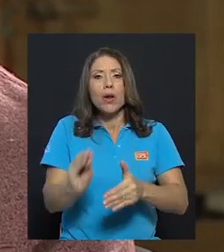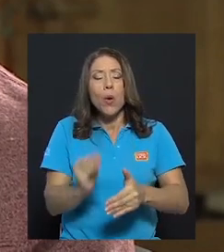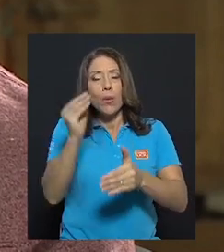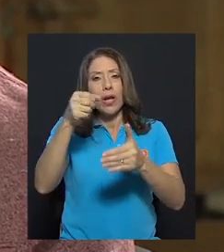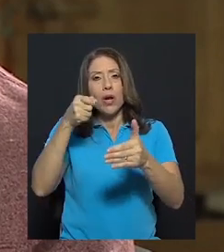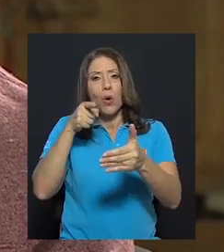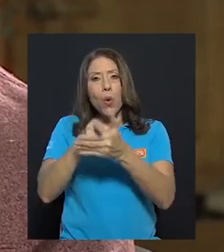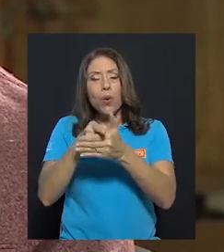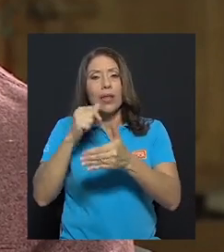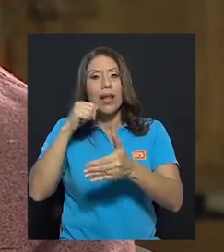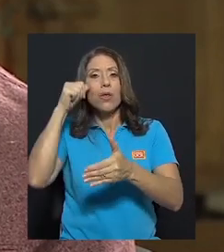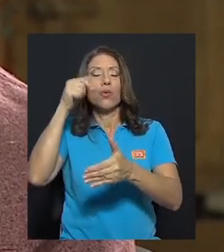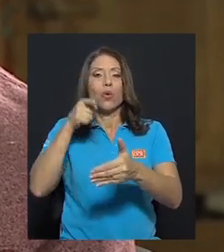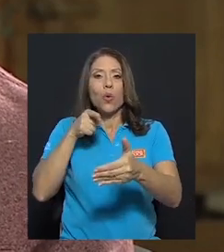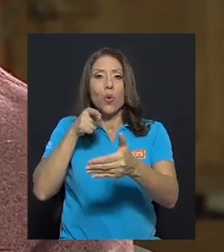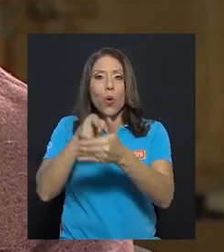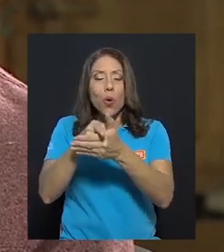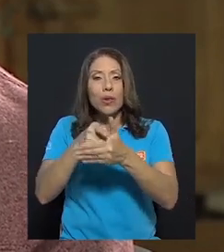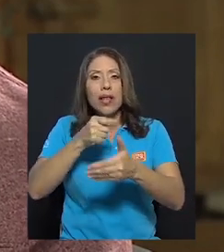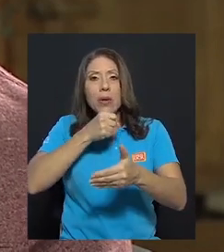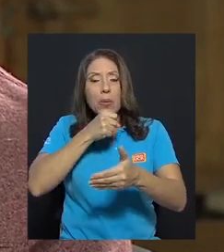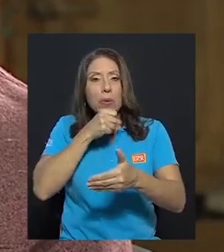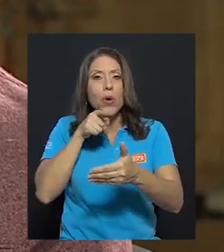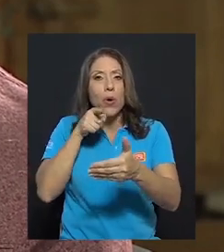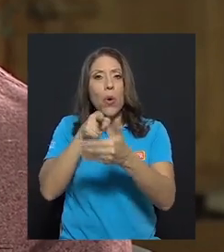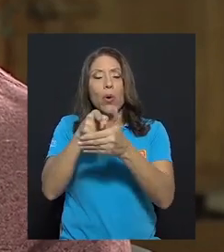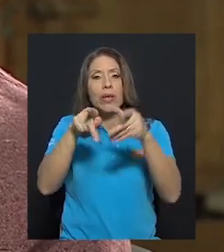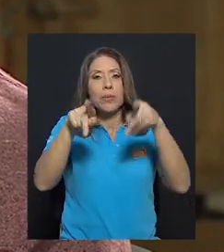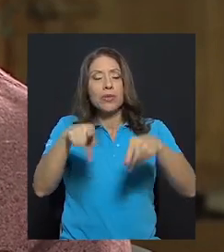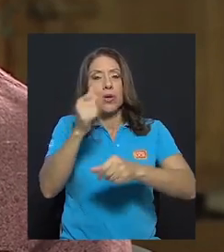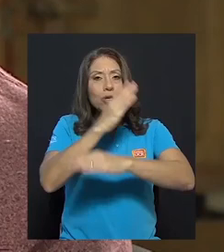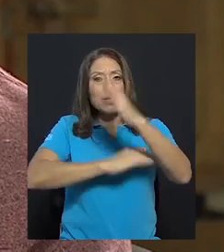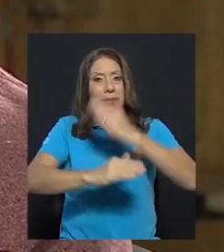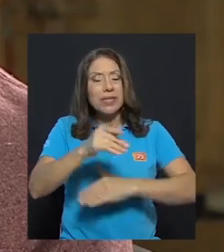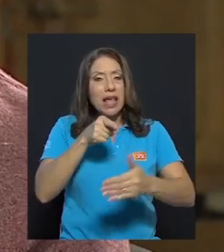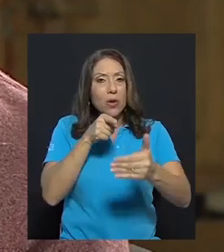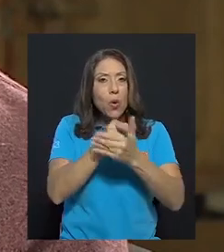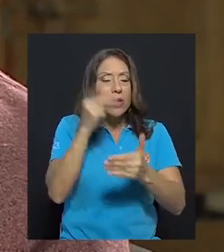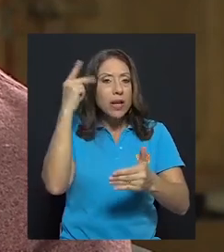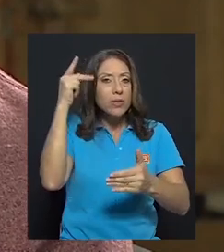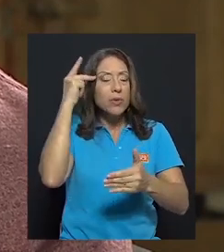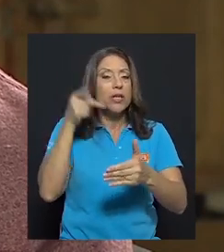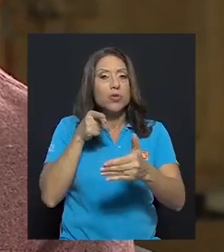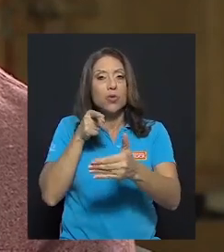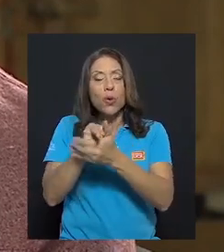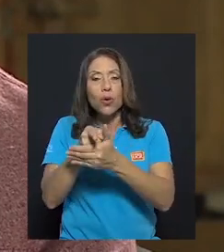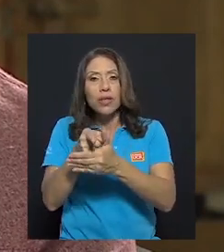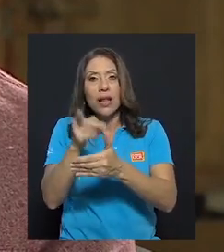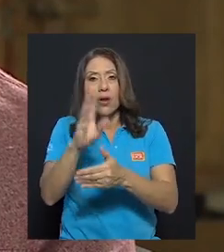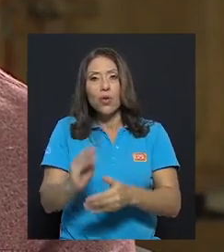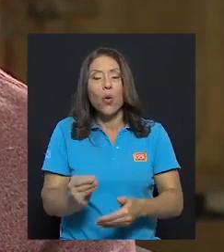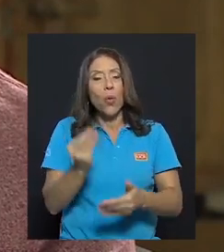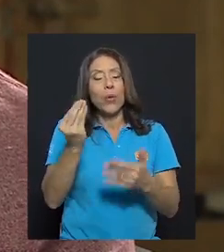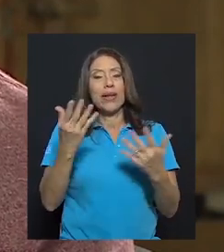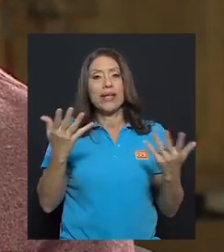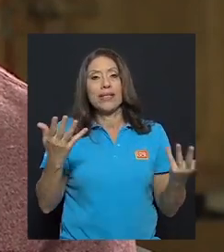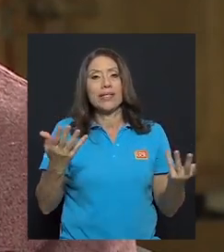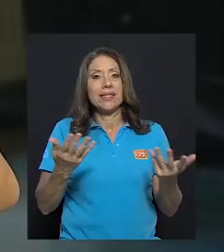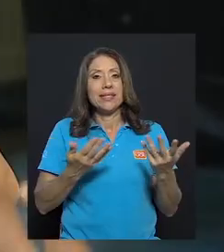contra la persona con discapacidad, contra un grupo específico, contra los políticos, contra los minoría. Jóvenes que están en